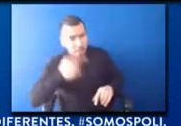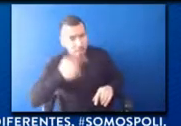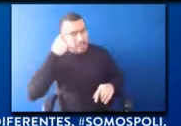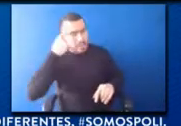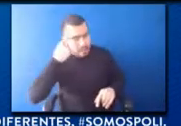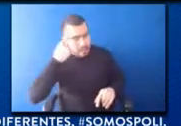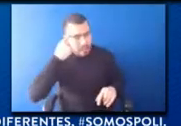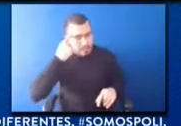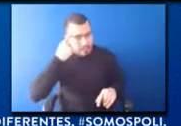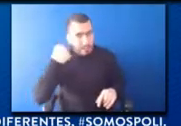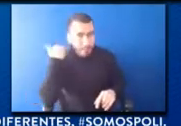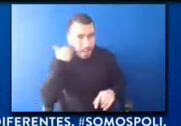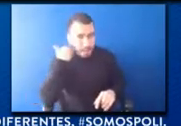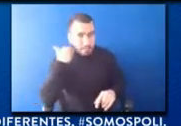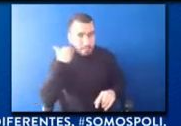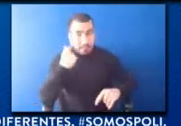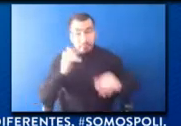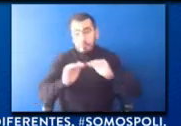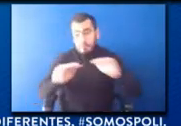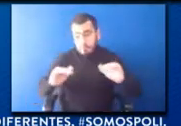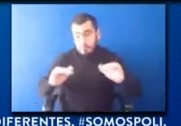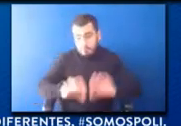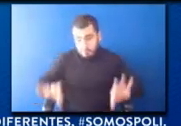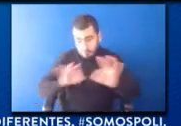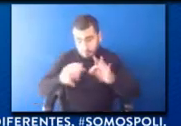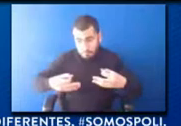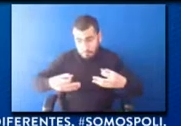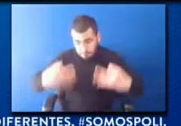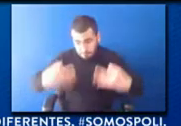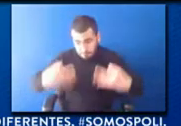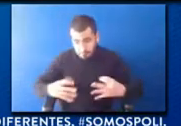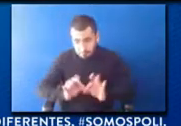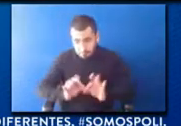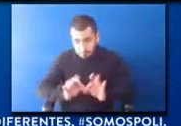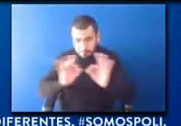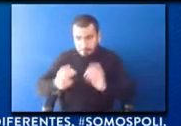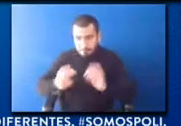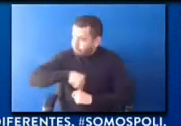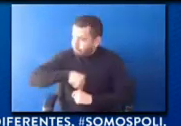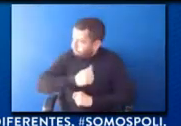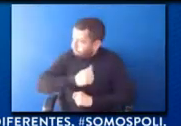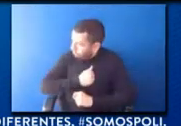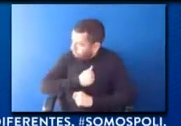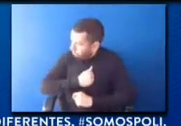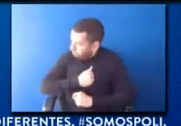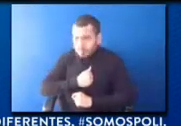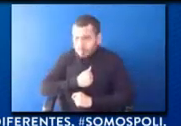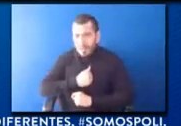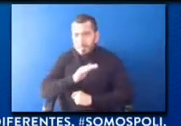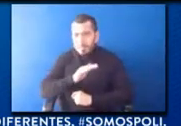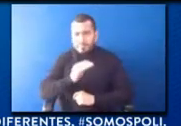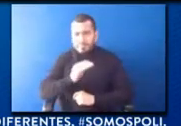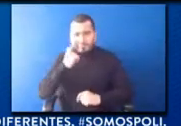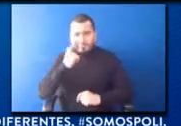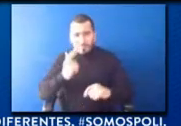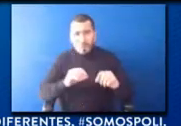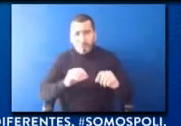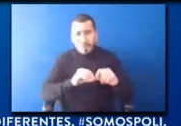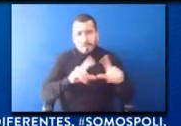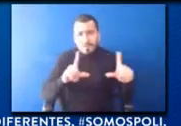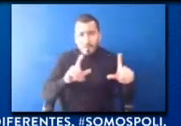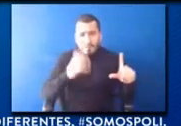es. Y ese es un anillo de seguridad muy importante. No todo es tener firewalls, no todo es tener de alguna